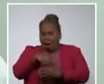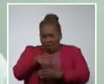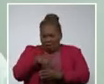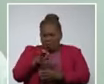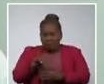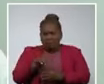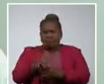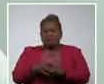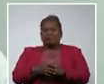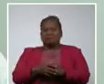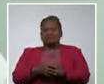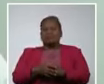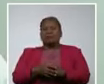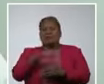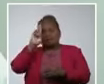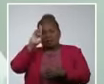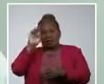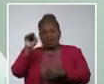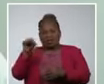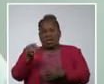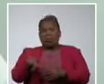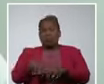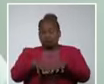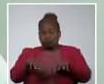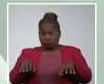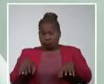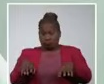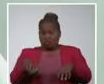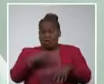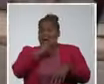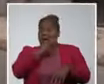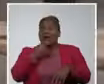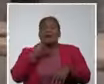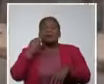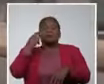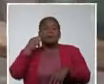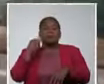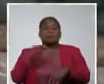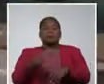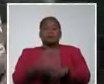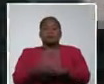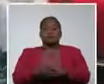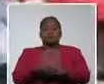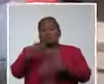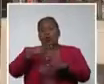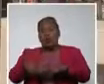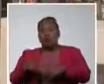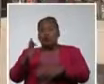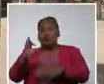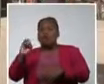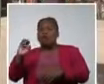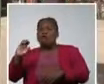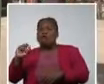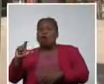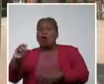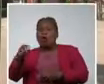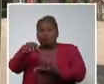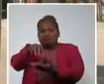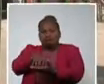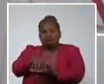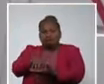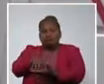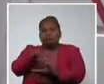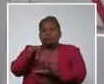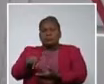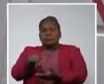también en el centro de aislamiento de la José Martí, cumpliendo tratamiento por protocolo. El otro foco epidémico institucional se confirma en el